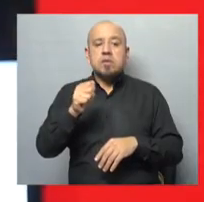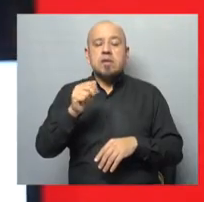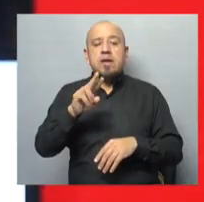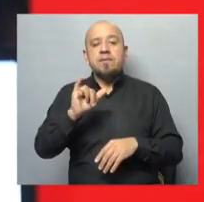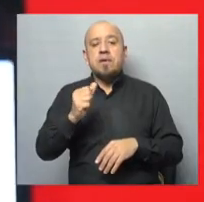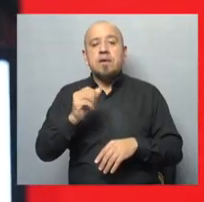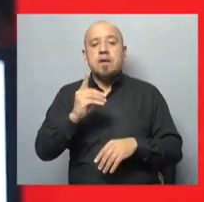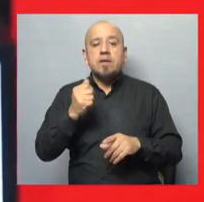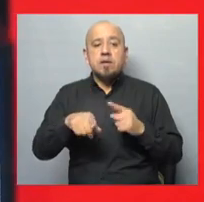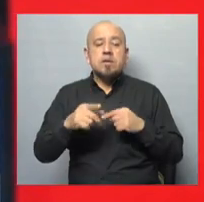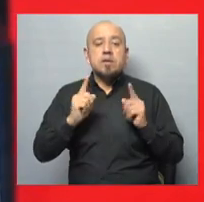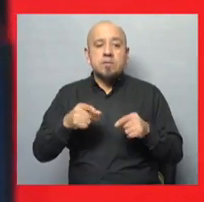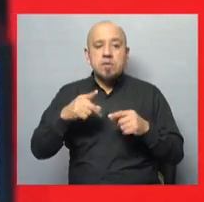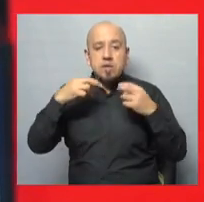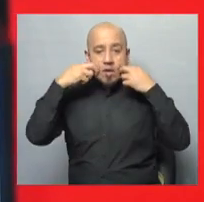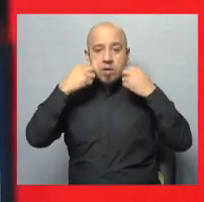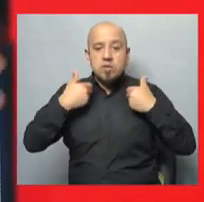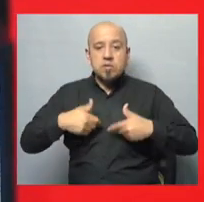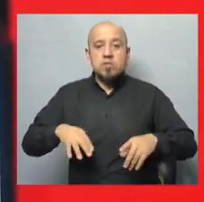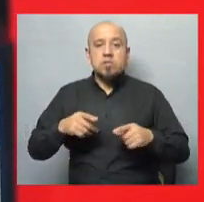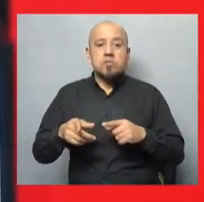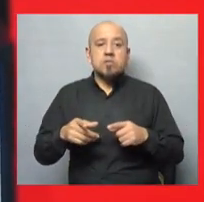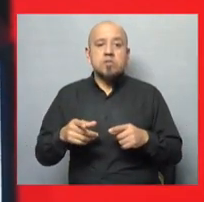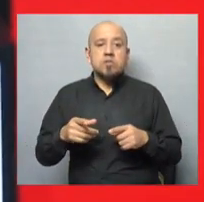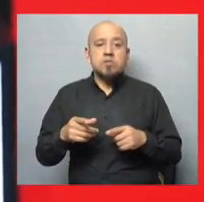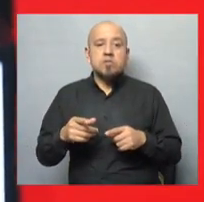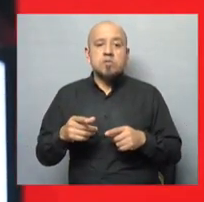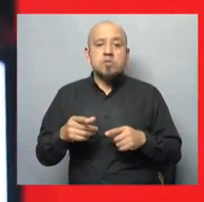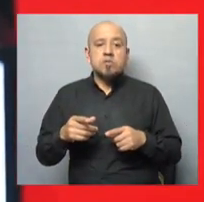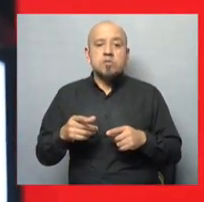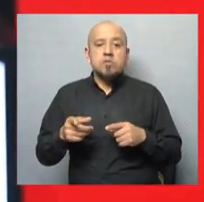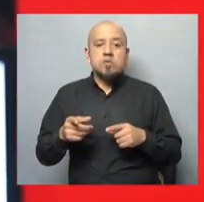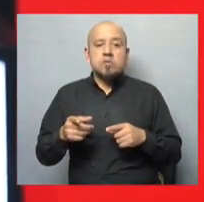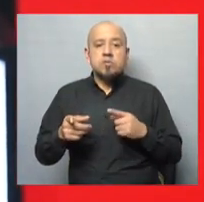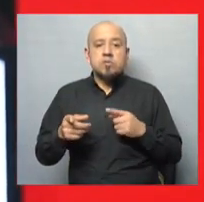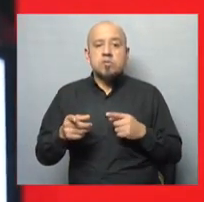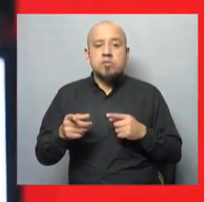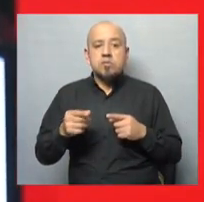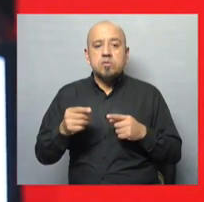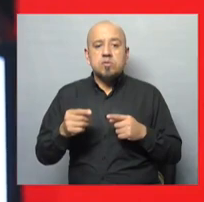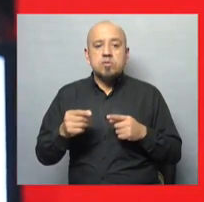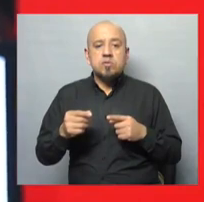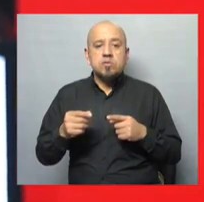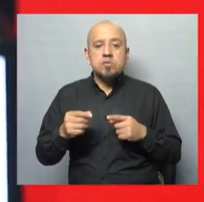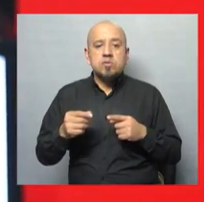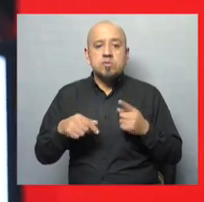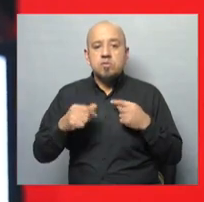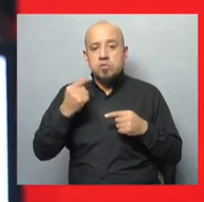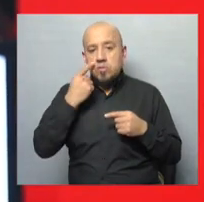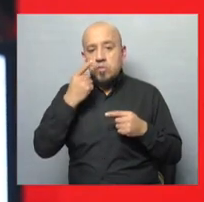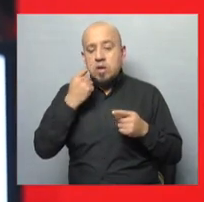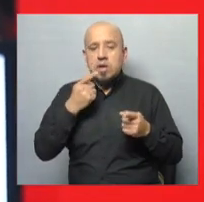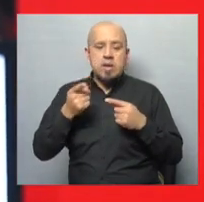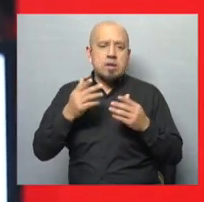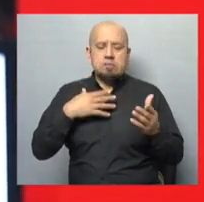también ahí me me desnudaba bueno un padre un padre abusivo este maltratador